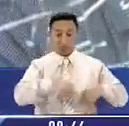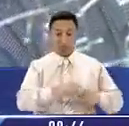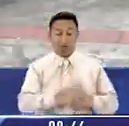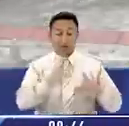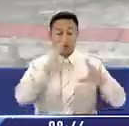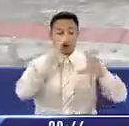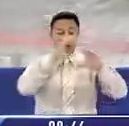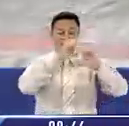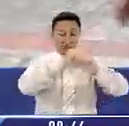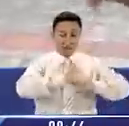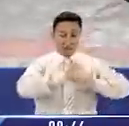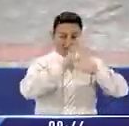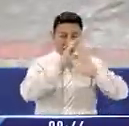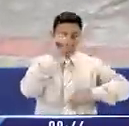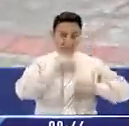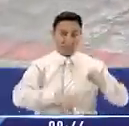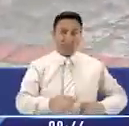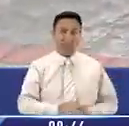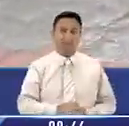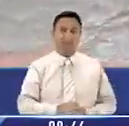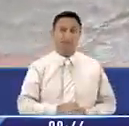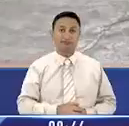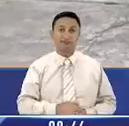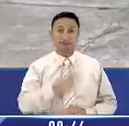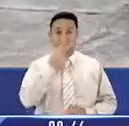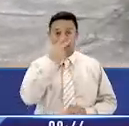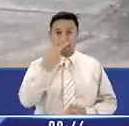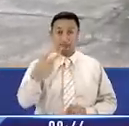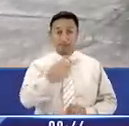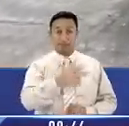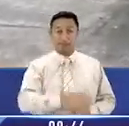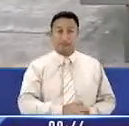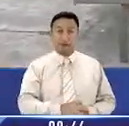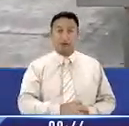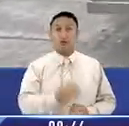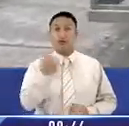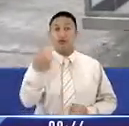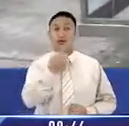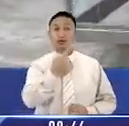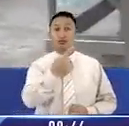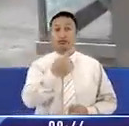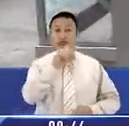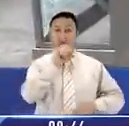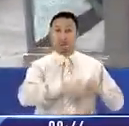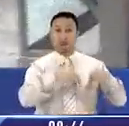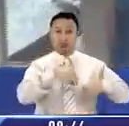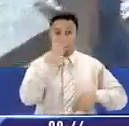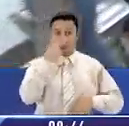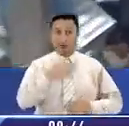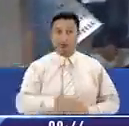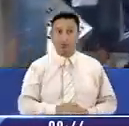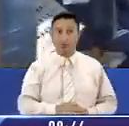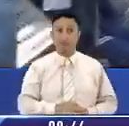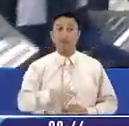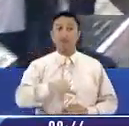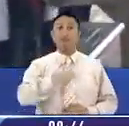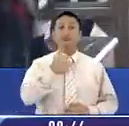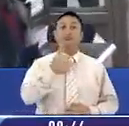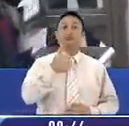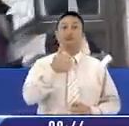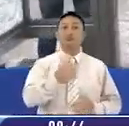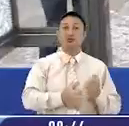madrugada. Y amigos televidentes, mire, no contentos con destruirnos las paradas, mire, quiero mostrarles otra situación que pasa aquí,